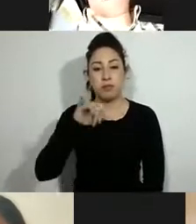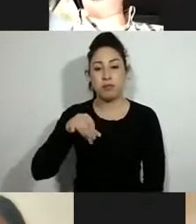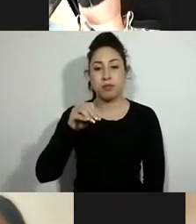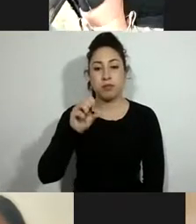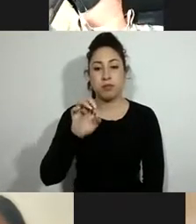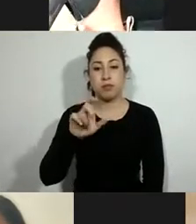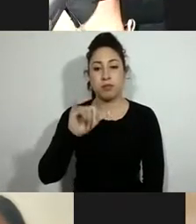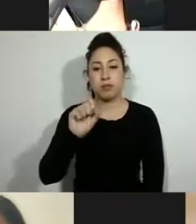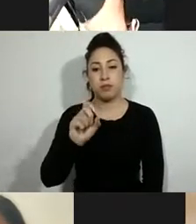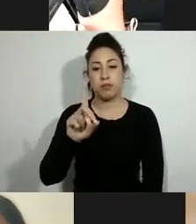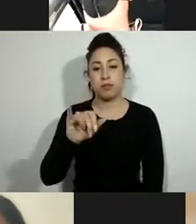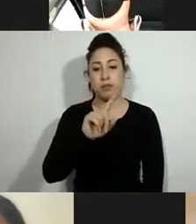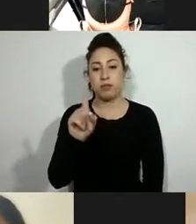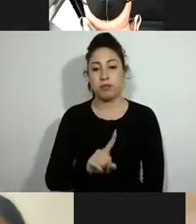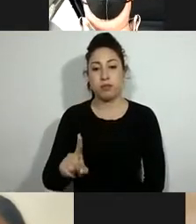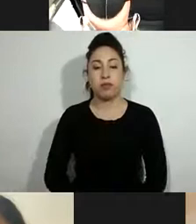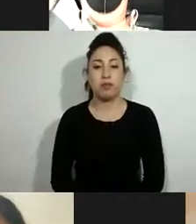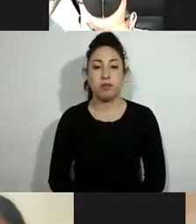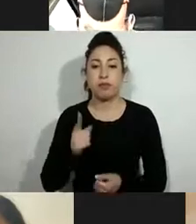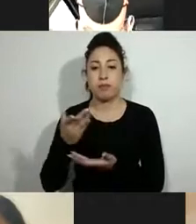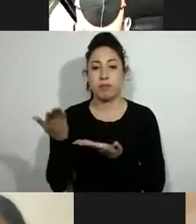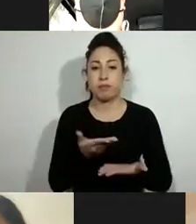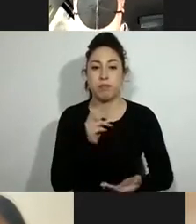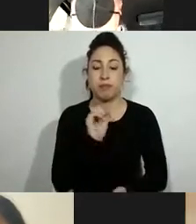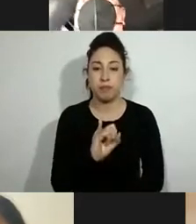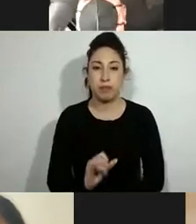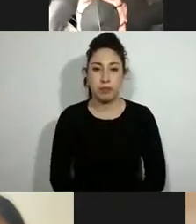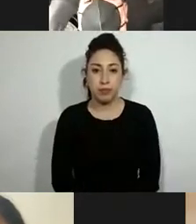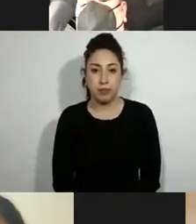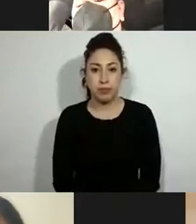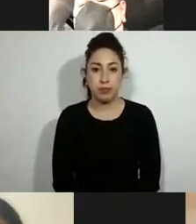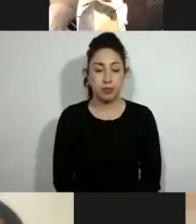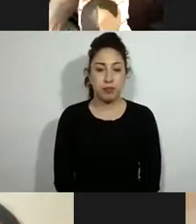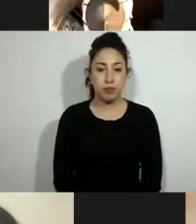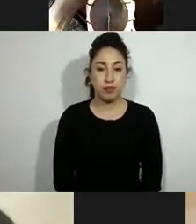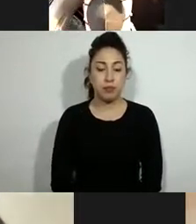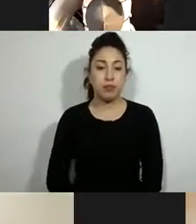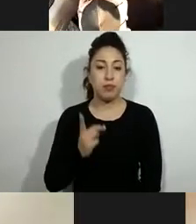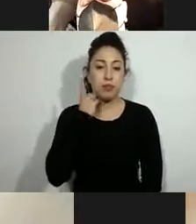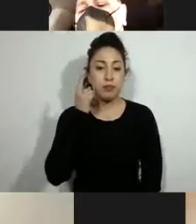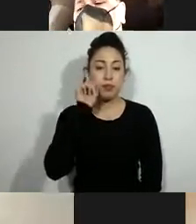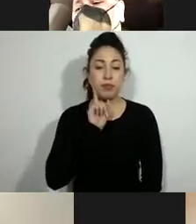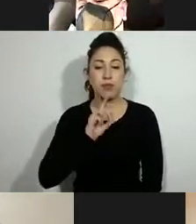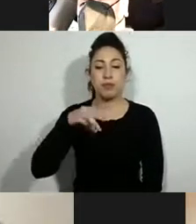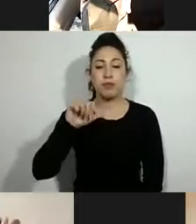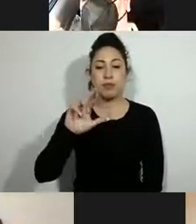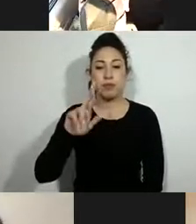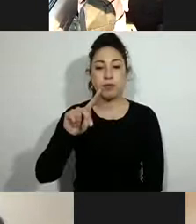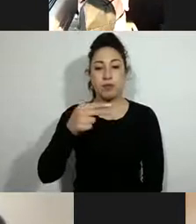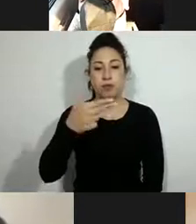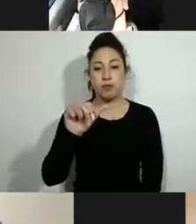León. José Luis Rodríguez Díaz de León, presente. Diputada Marta Soledad Ávila Ventura.